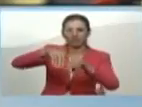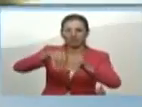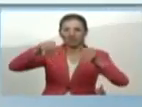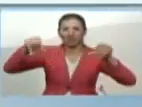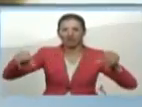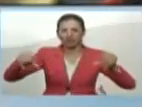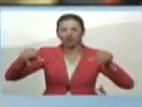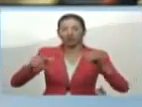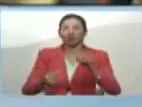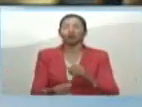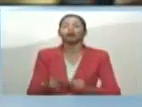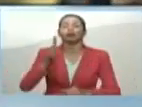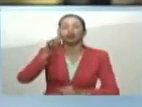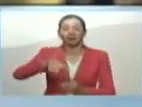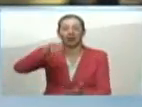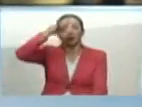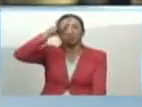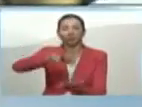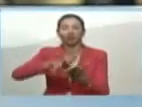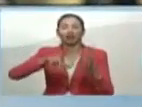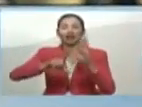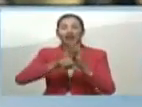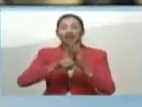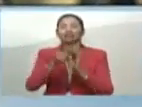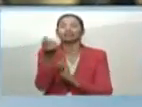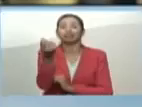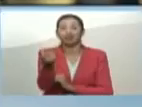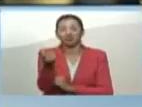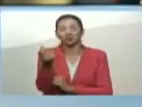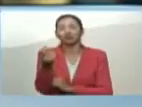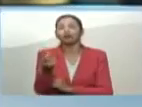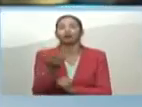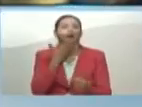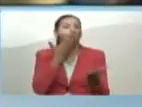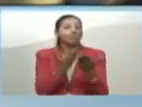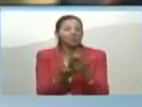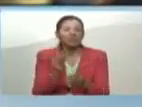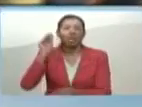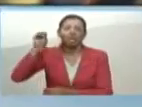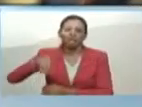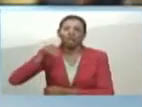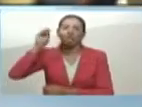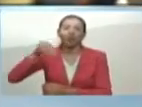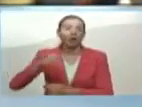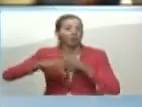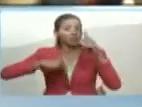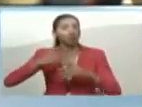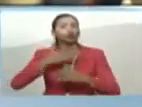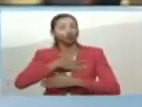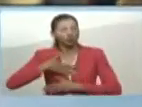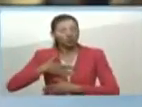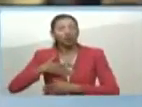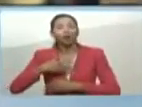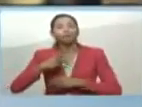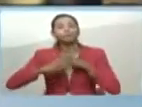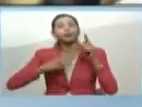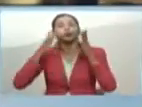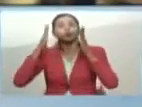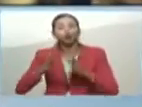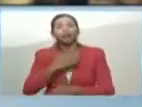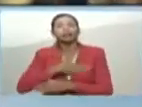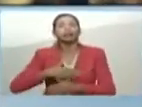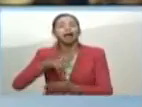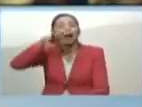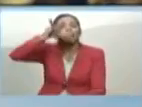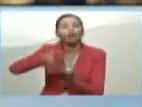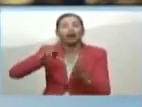la aprobación de la ley de semilla que tanto han pedido los productores por ley habilitante